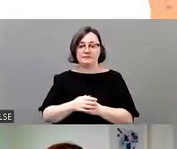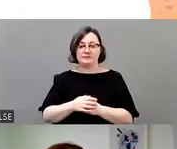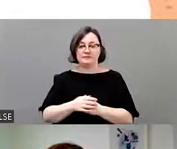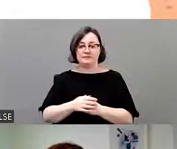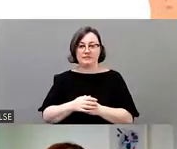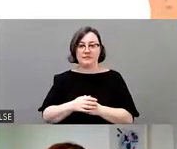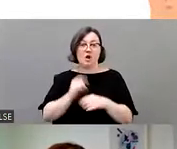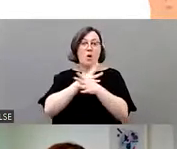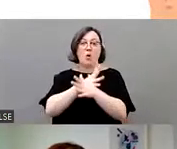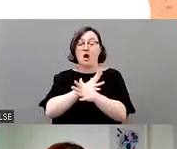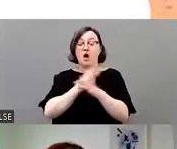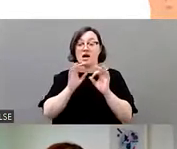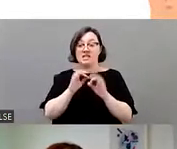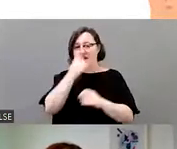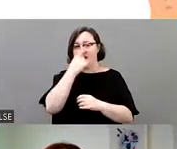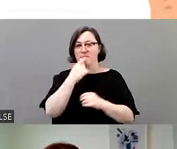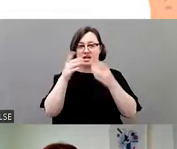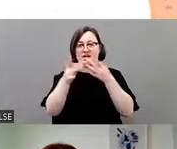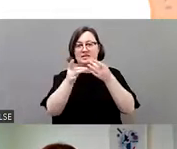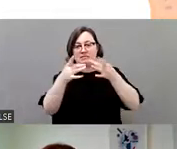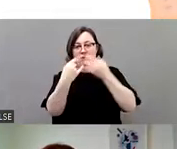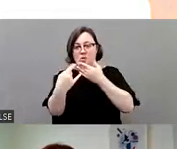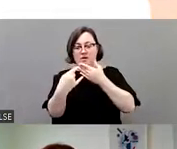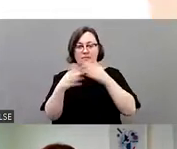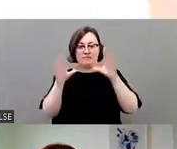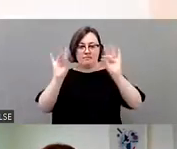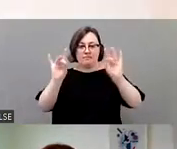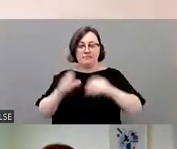con un juego de imán.